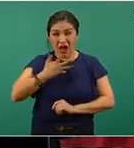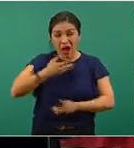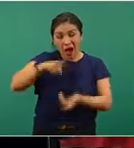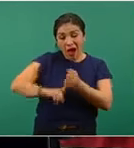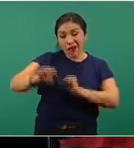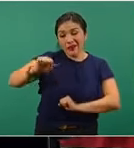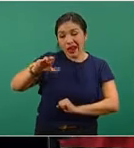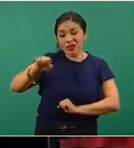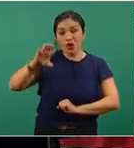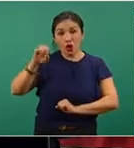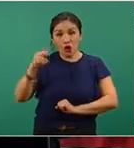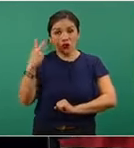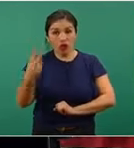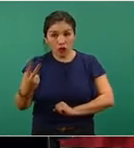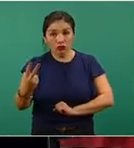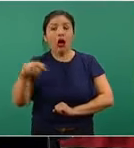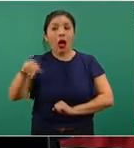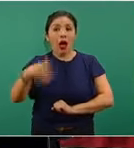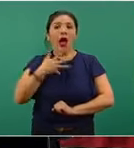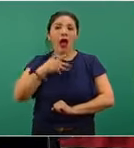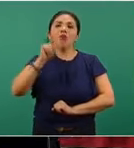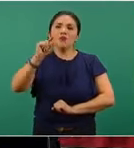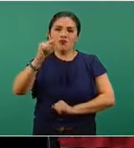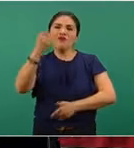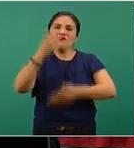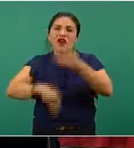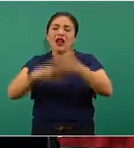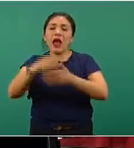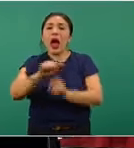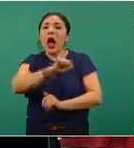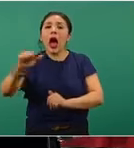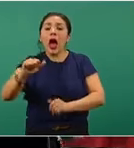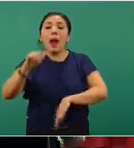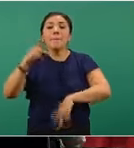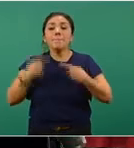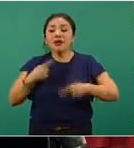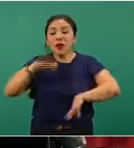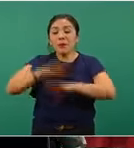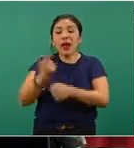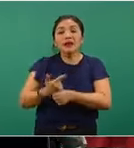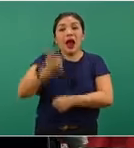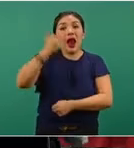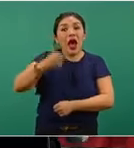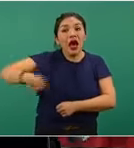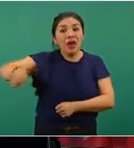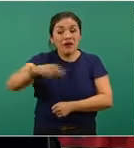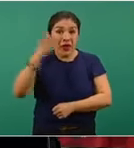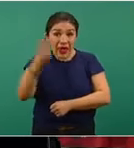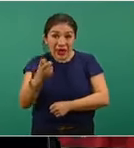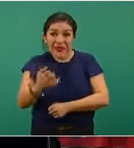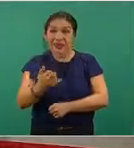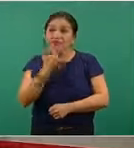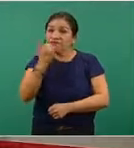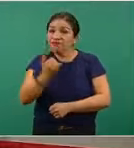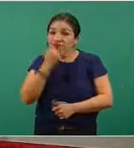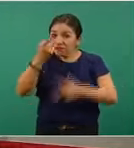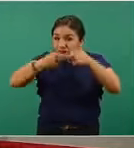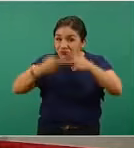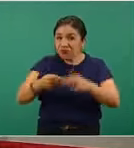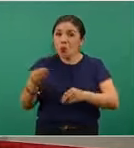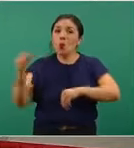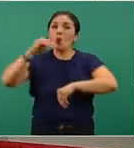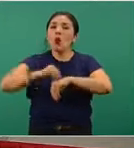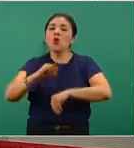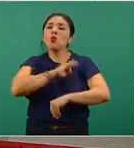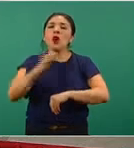virus SARS-CoV-2, sí tiene un cierto sesgo hacia casos más graves, y por lo tanto es posible que esta estimación esté sobreestimada,